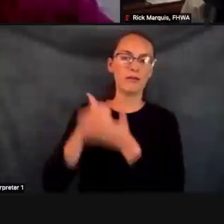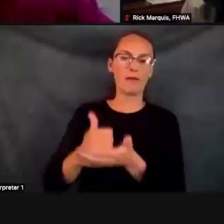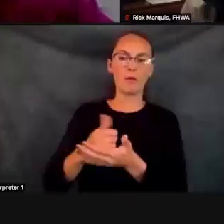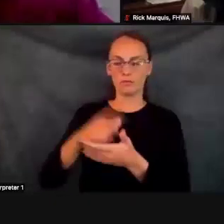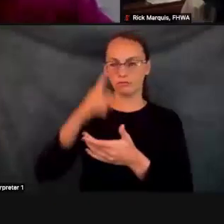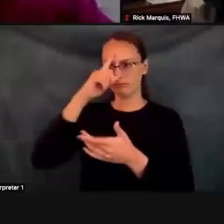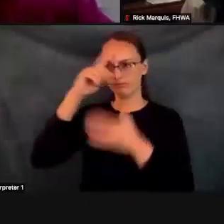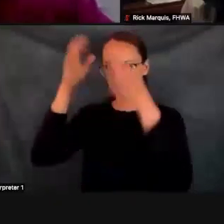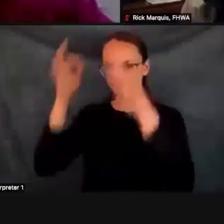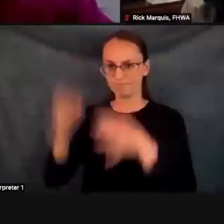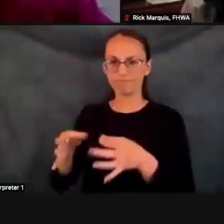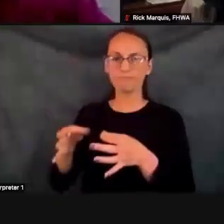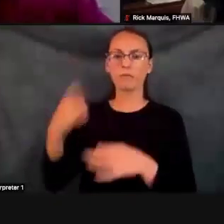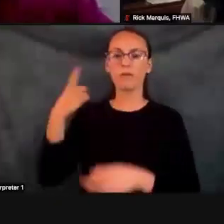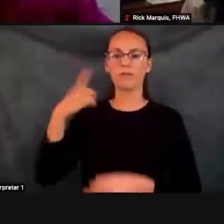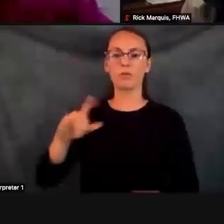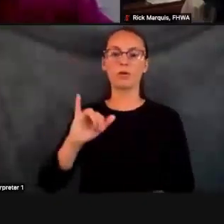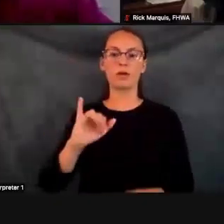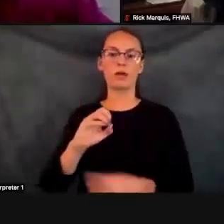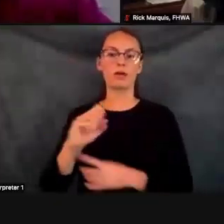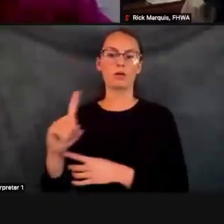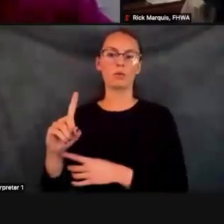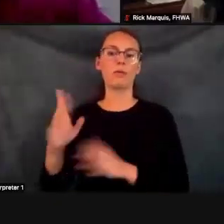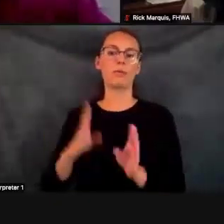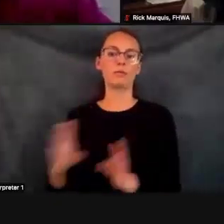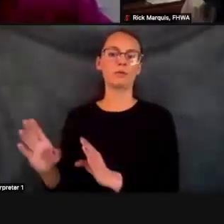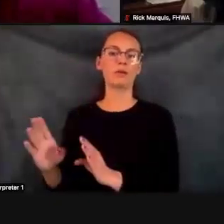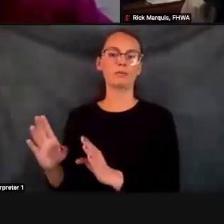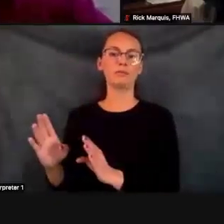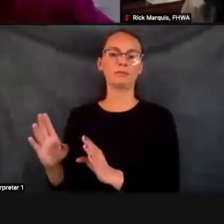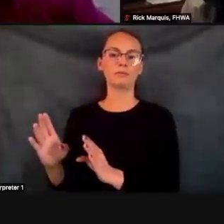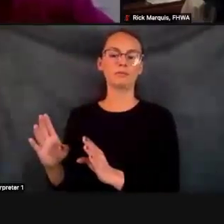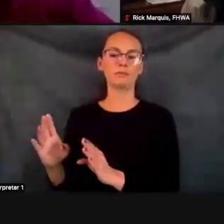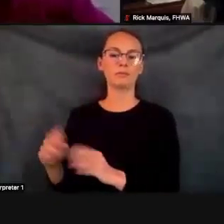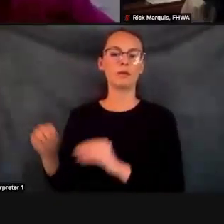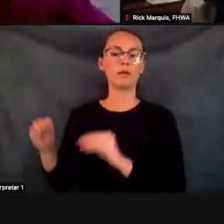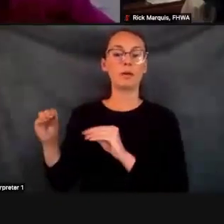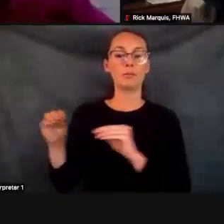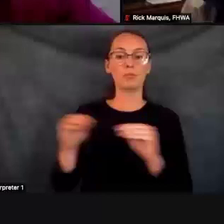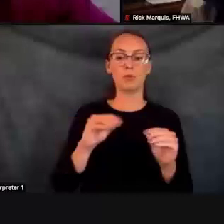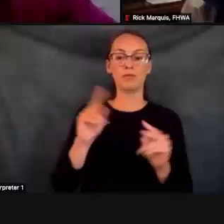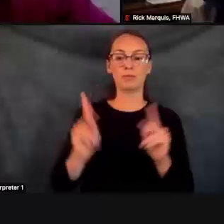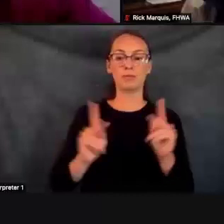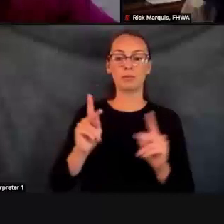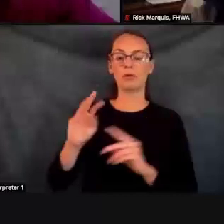en las decisiones en la implementación del plan del I-81.